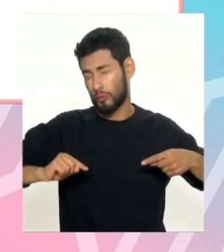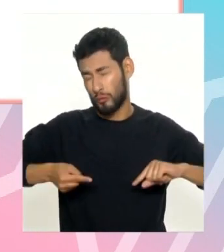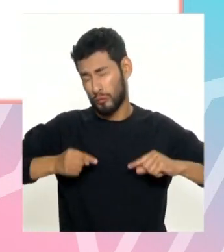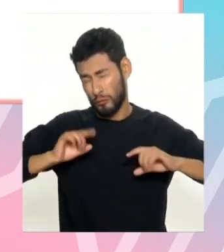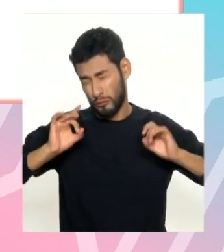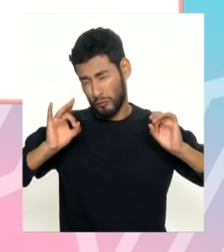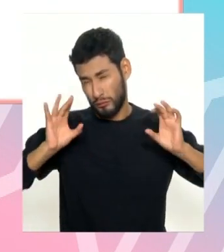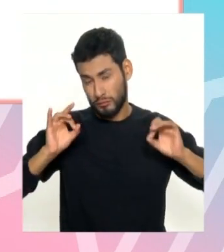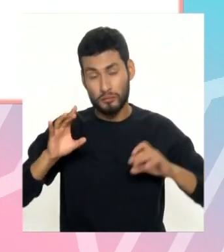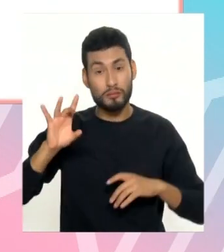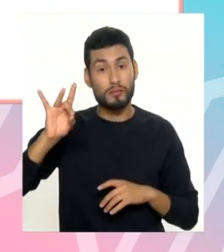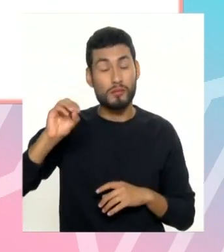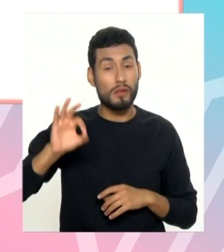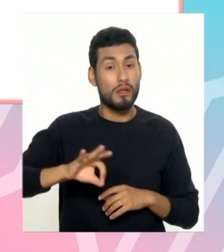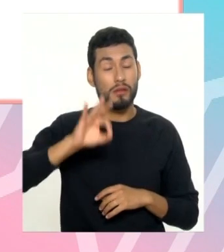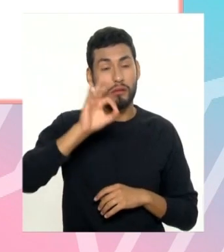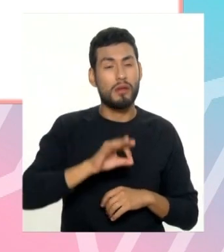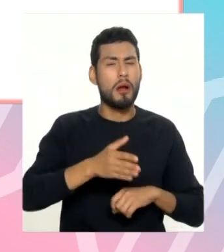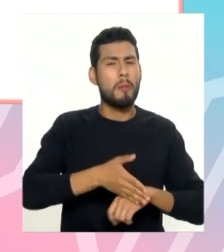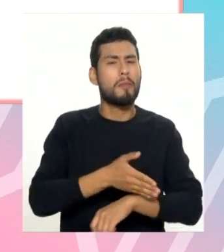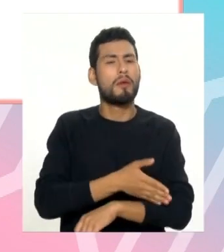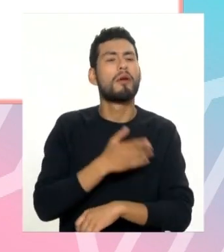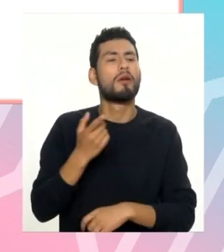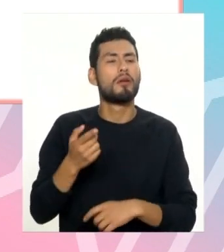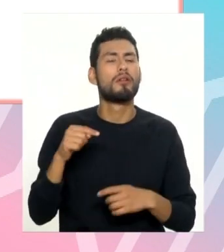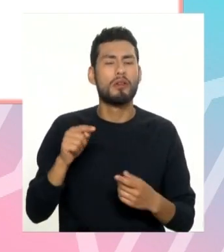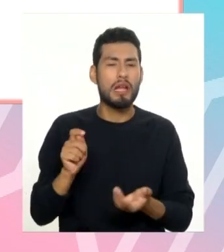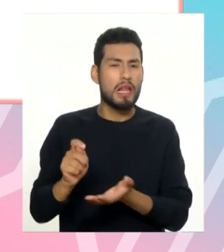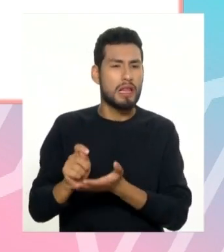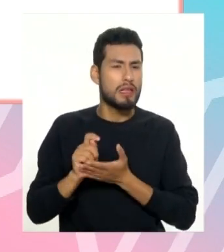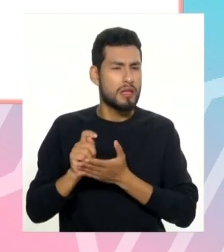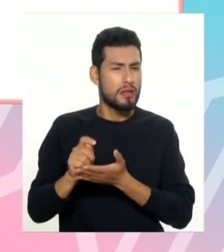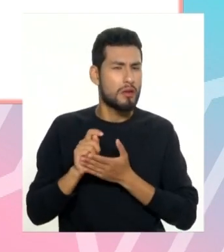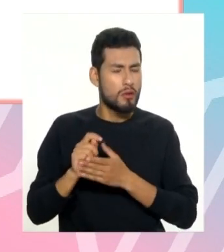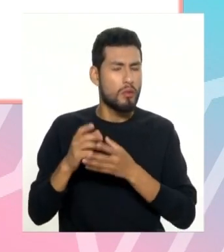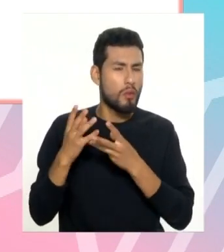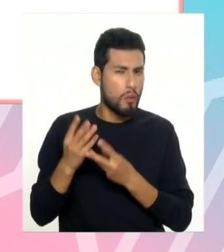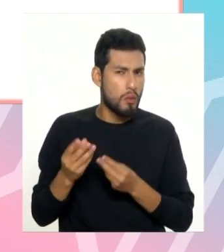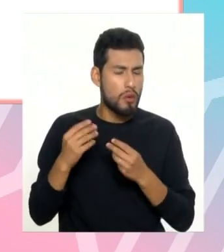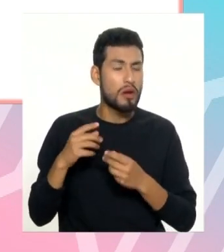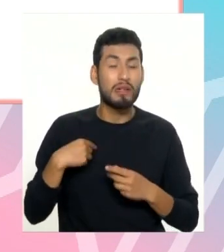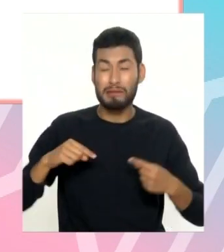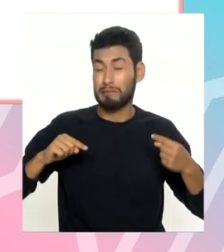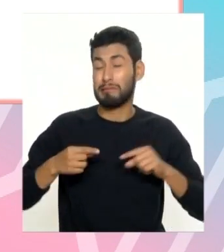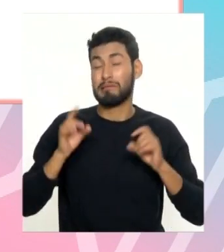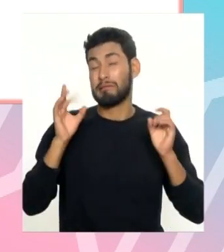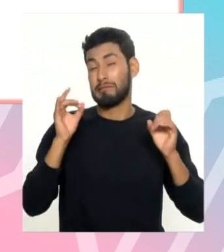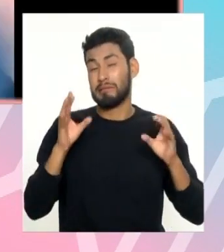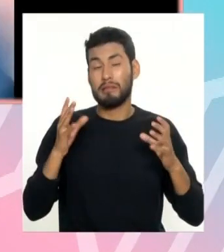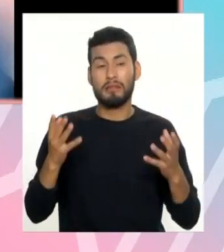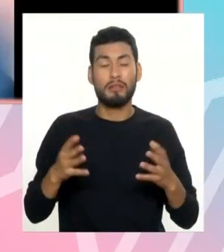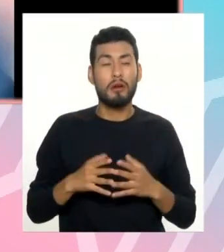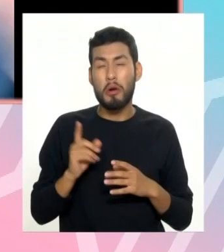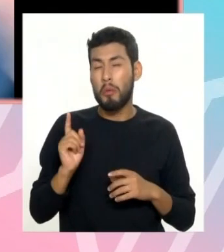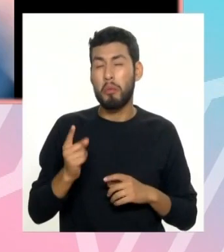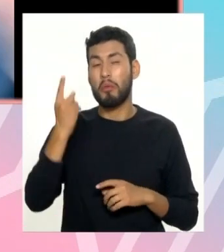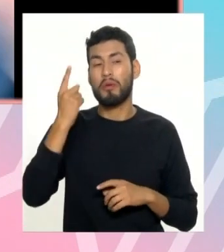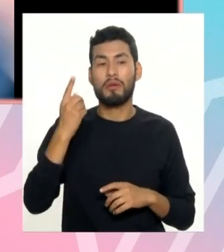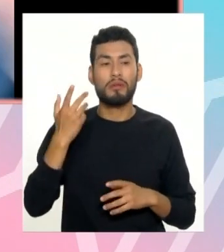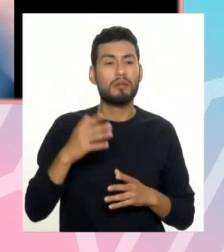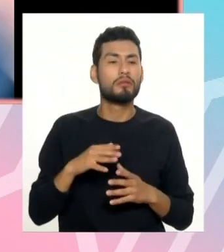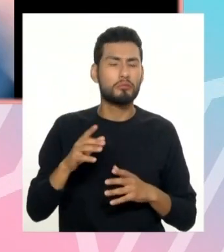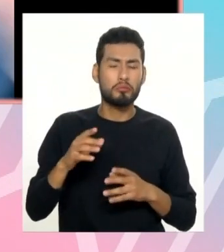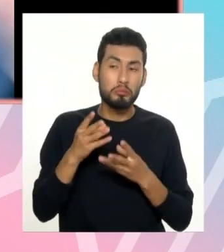del 80% mejora con tratamiento conservador. A veces es una crisis dolorosa, única vez,